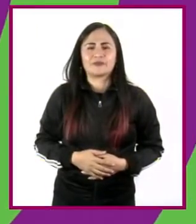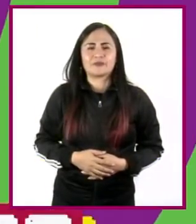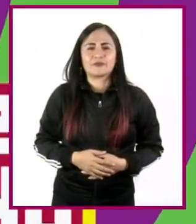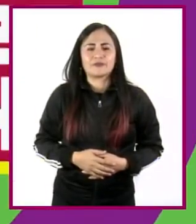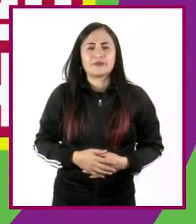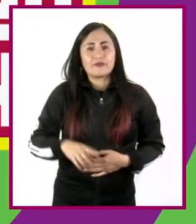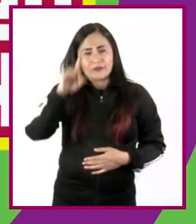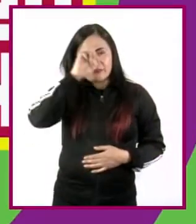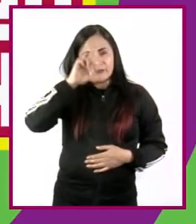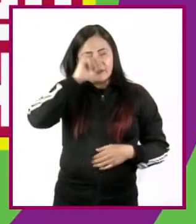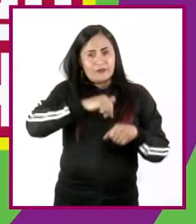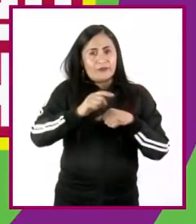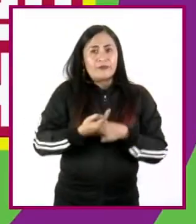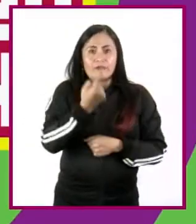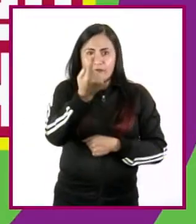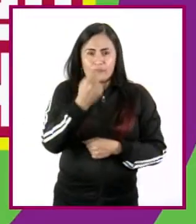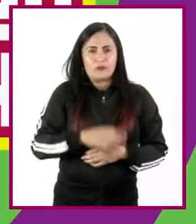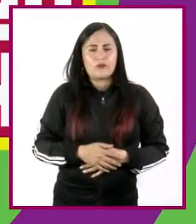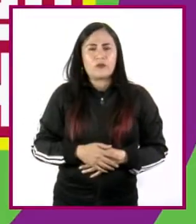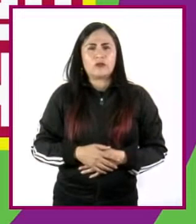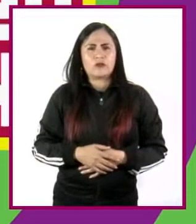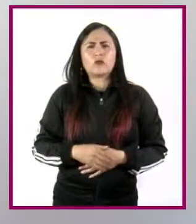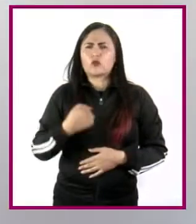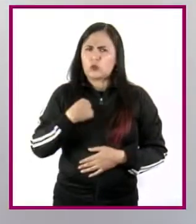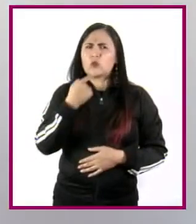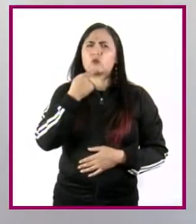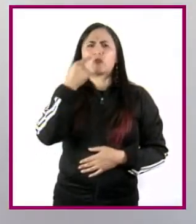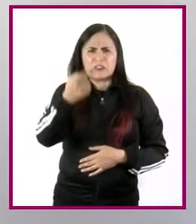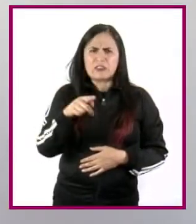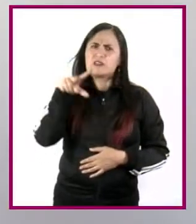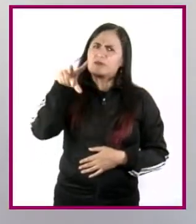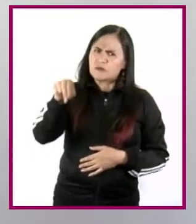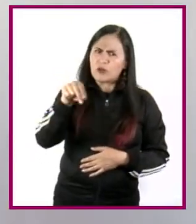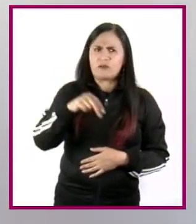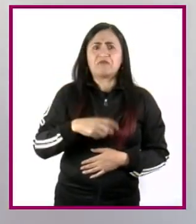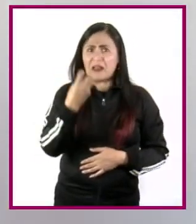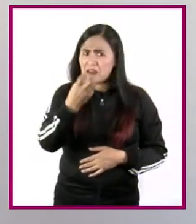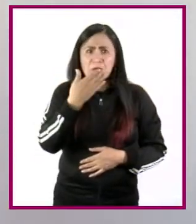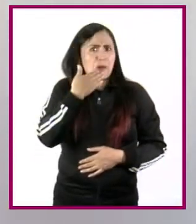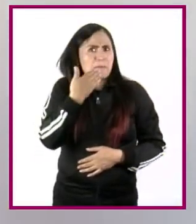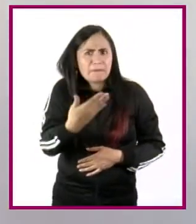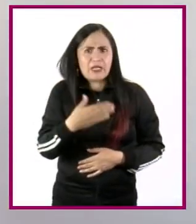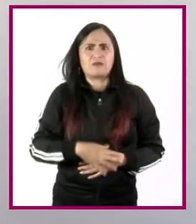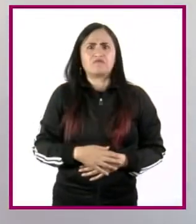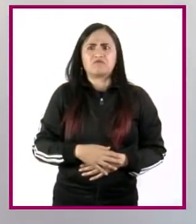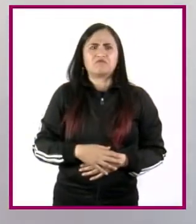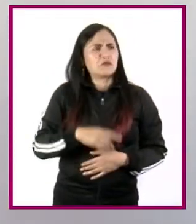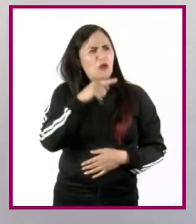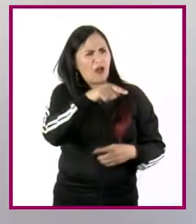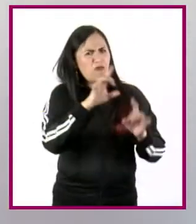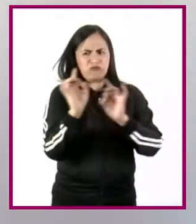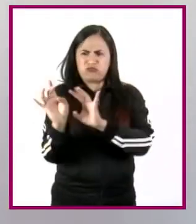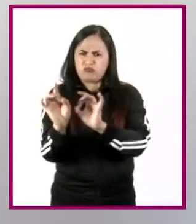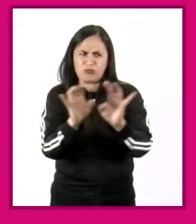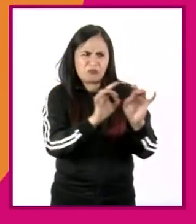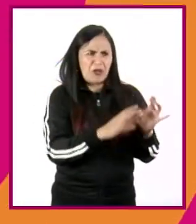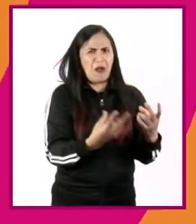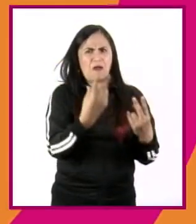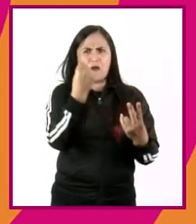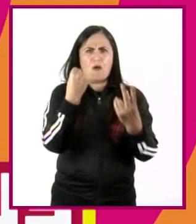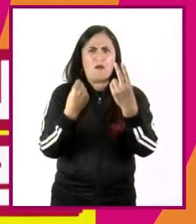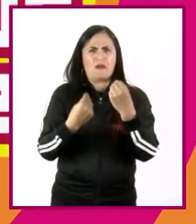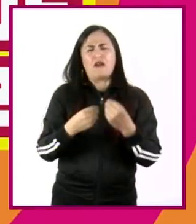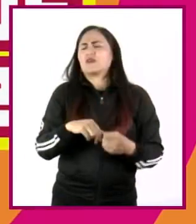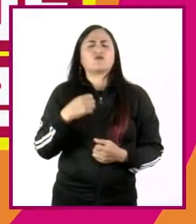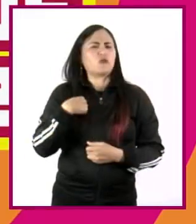Tip número 1. Date cuenta que puedes decir que no. Y eso está muy bien. Puedes decirle que no a cualquier situación y a cualquier persona.